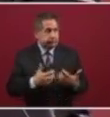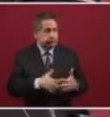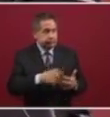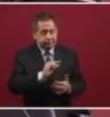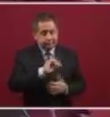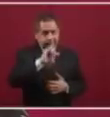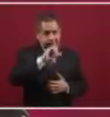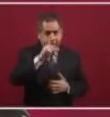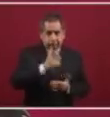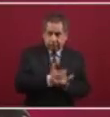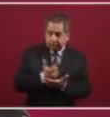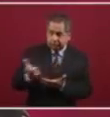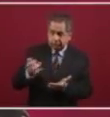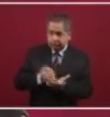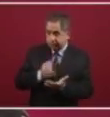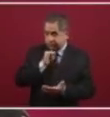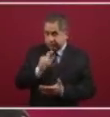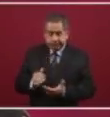empresas,